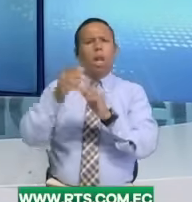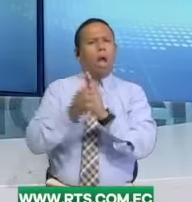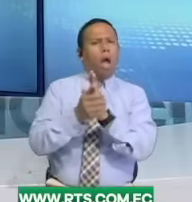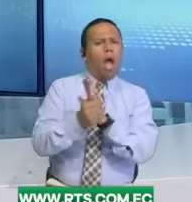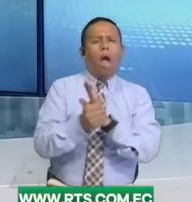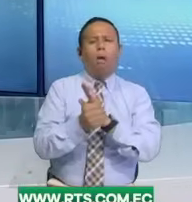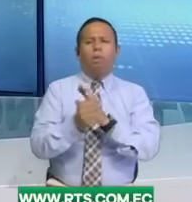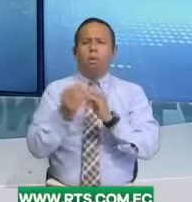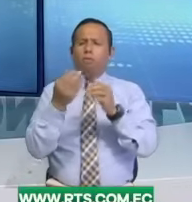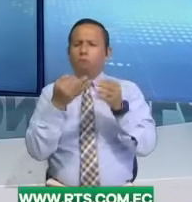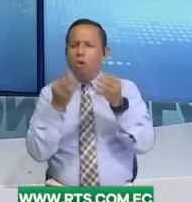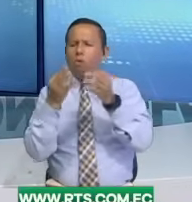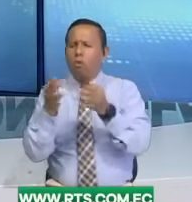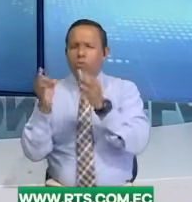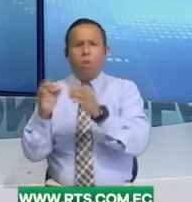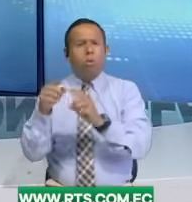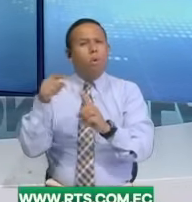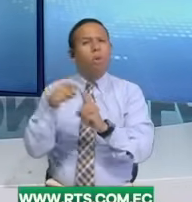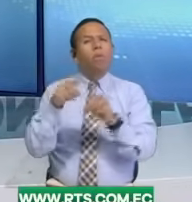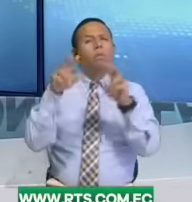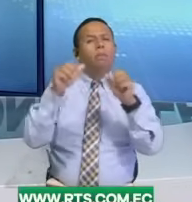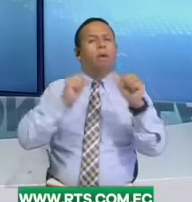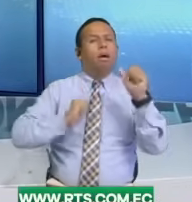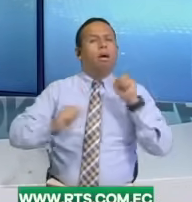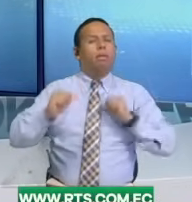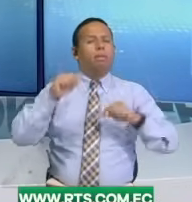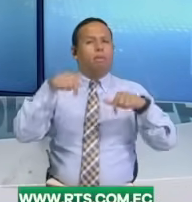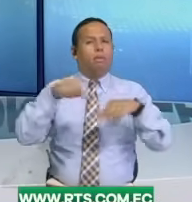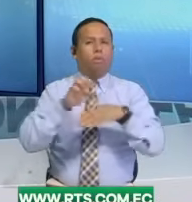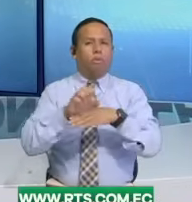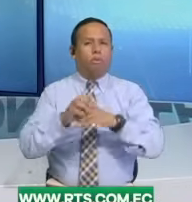las corrientes contemporáneas del arte ecuatoriano.